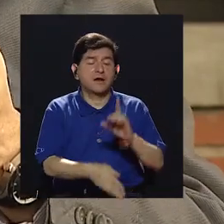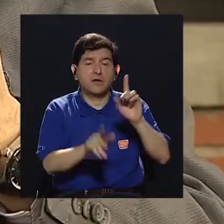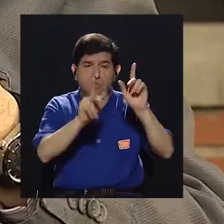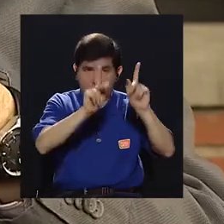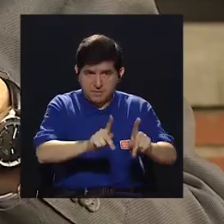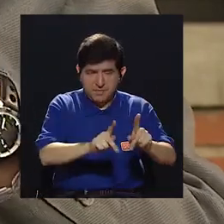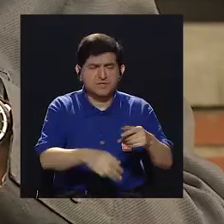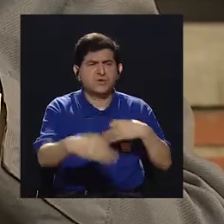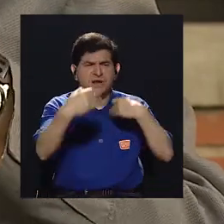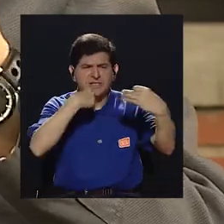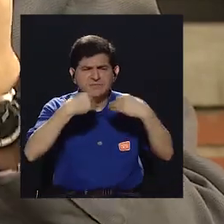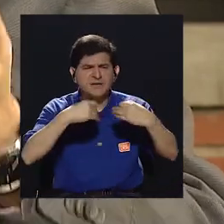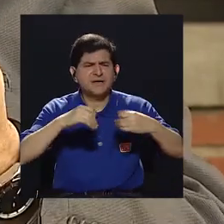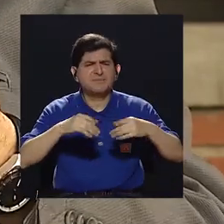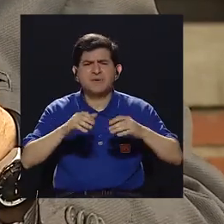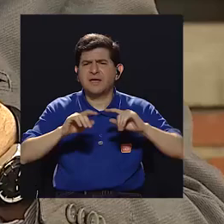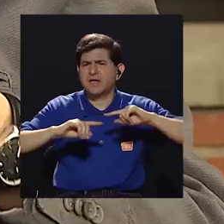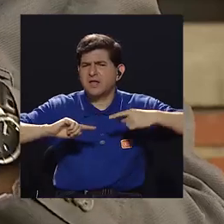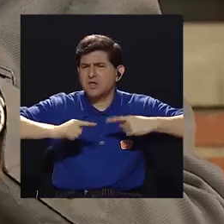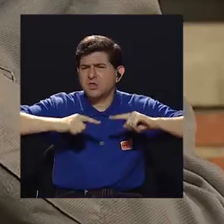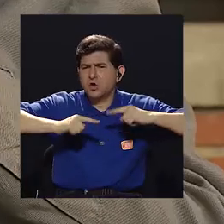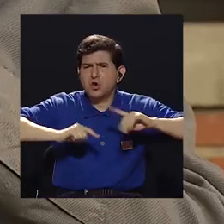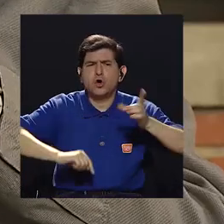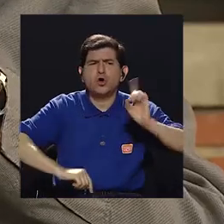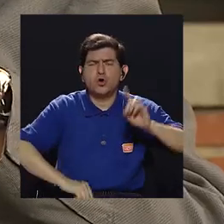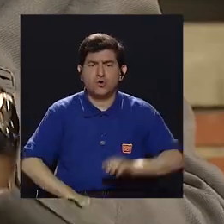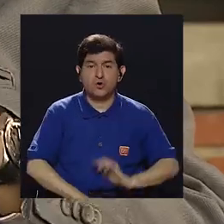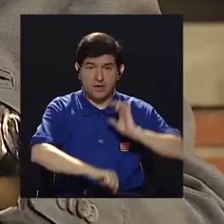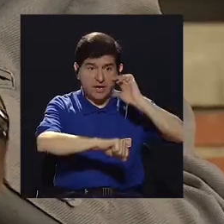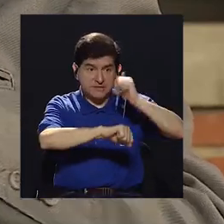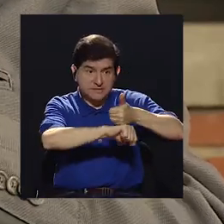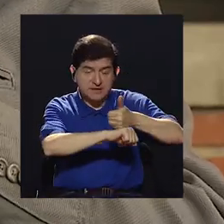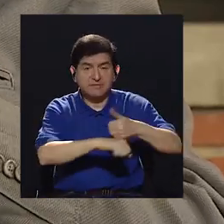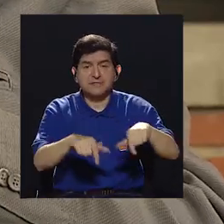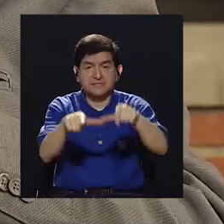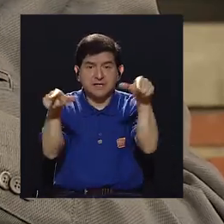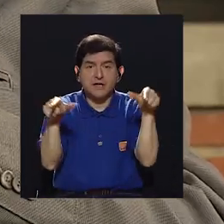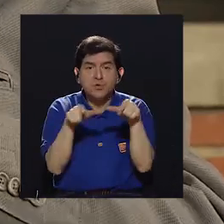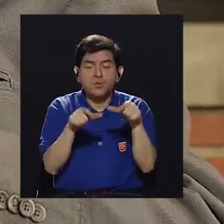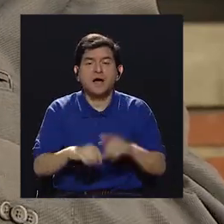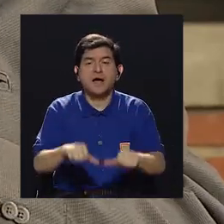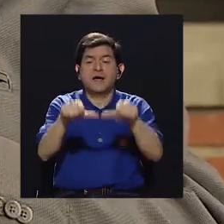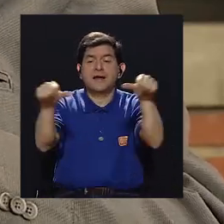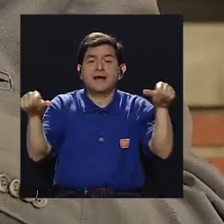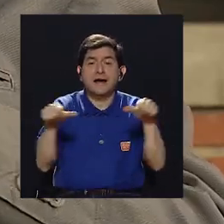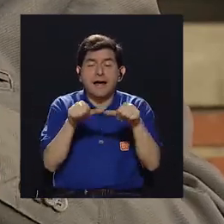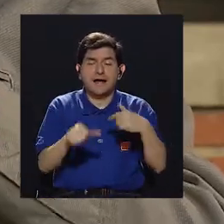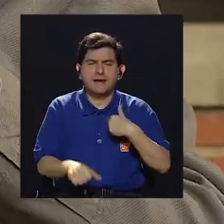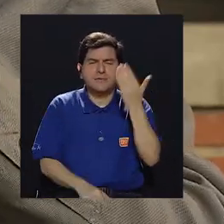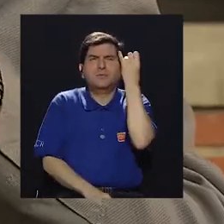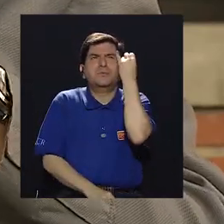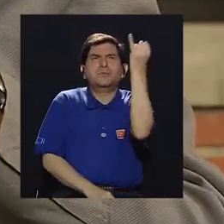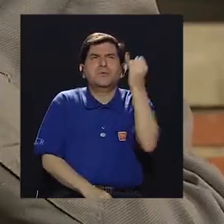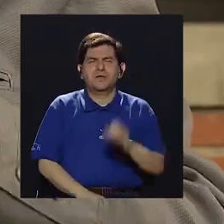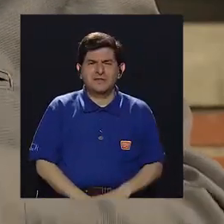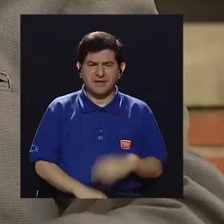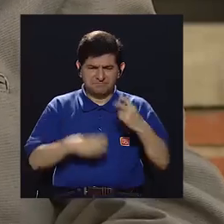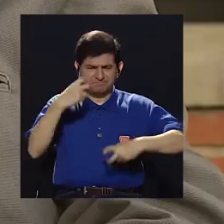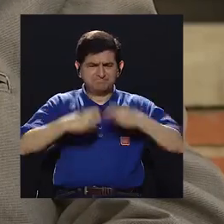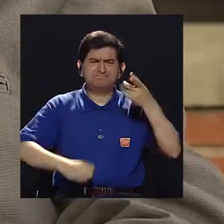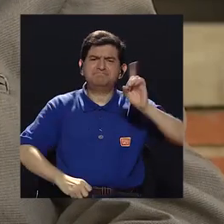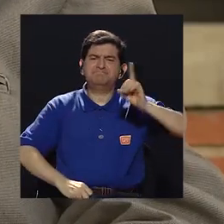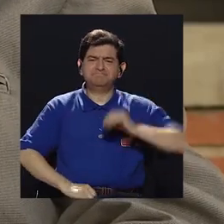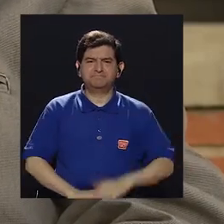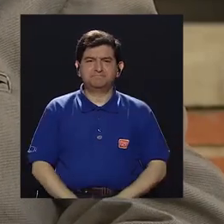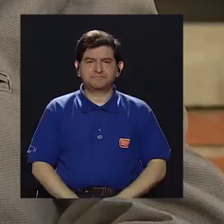conversar con el paciente, que le diga a uno dónde le duele, tratar de definir el dolor a dónde está, en qué sector, para que uno se vaya haciendo una idea de dónde puede